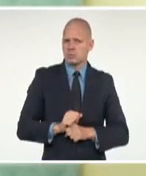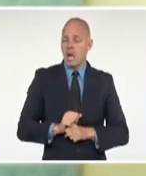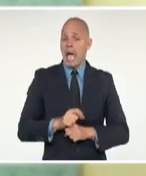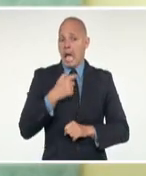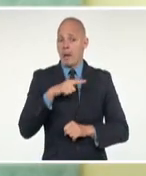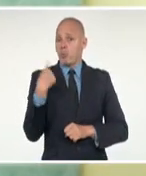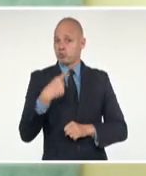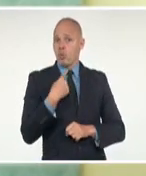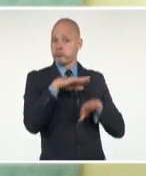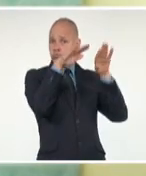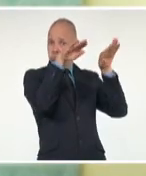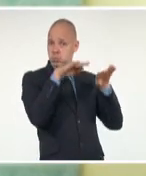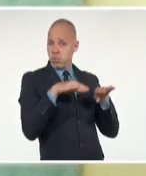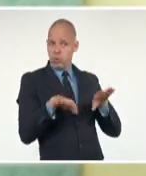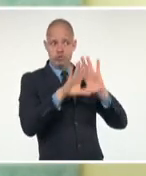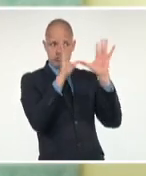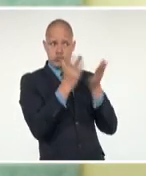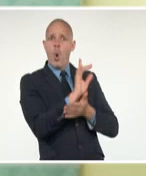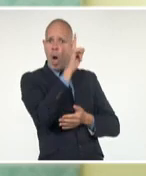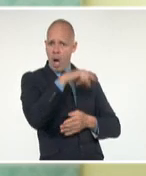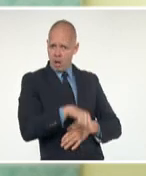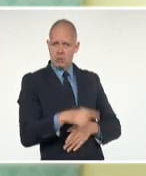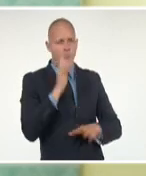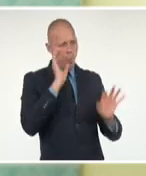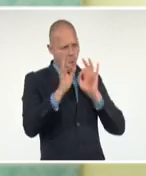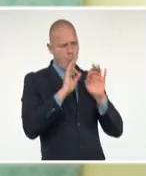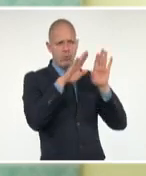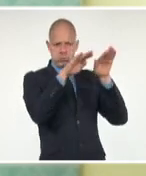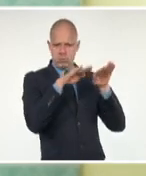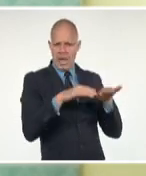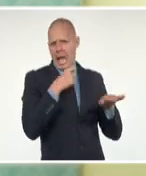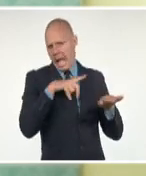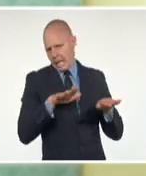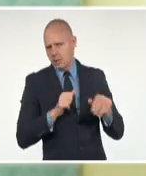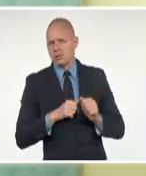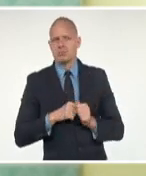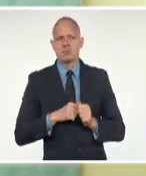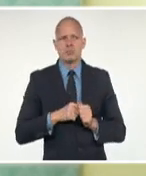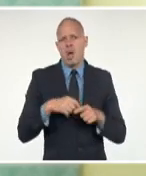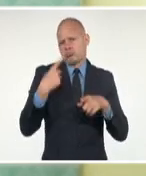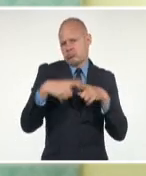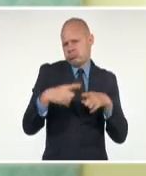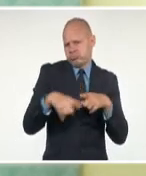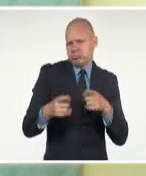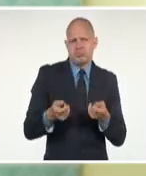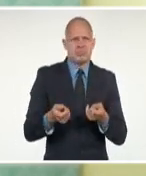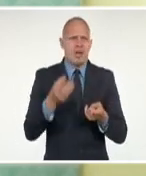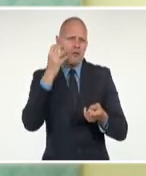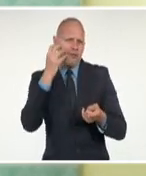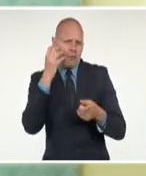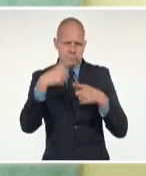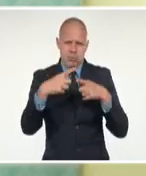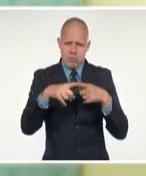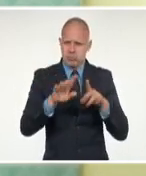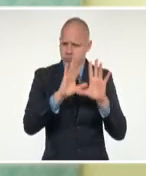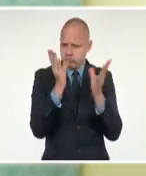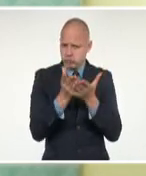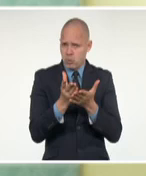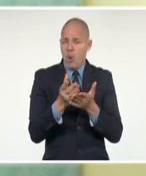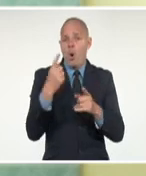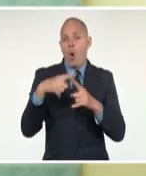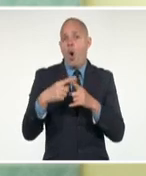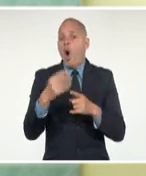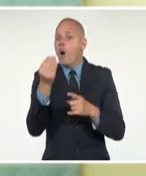todos los recursos que hoy tenemos en los almacenes dígase materias primas y producción terminada además